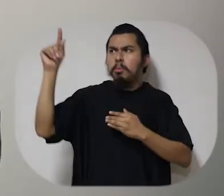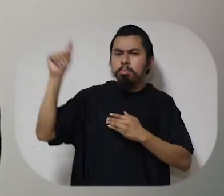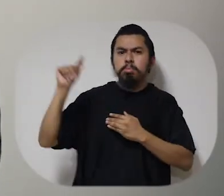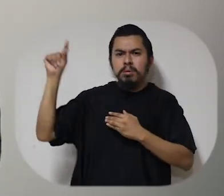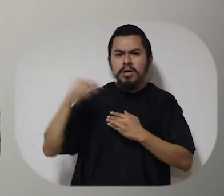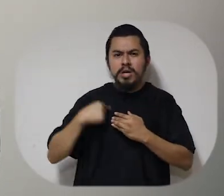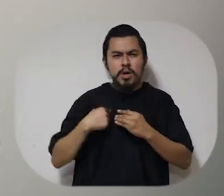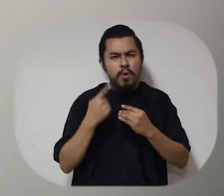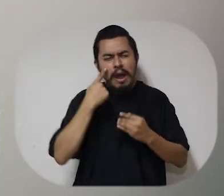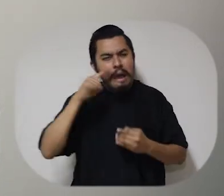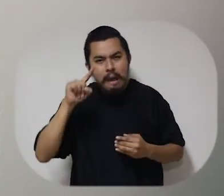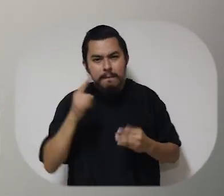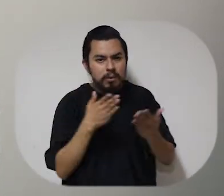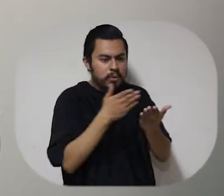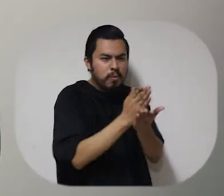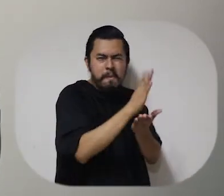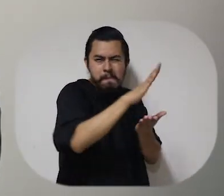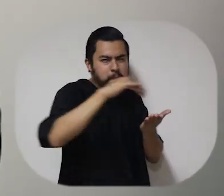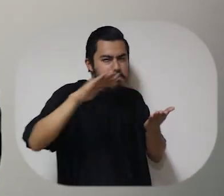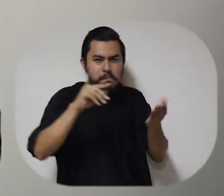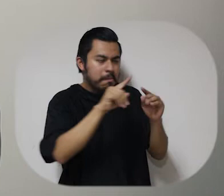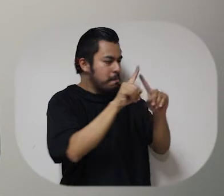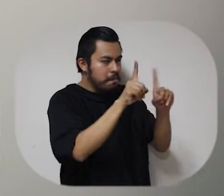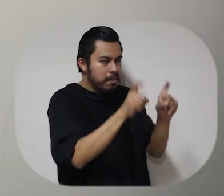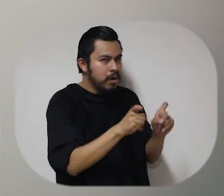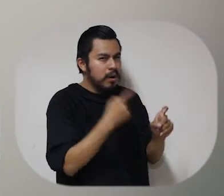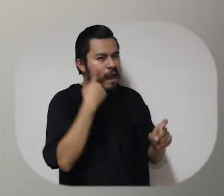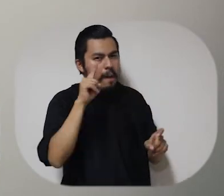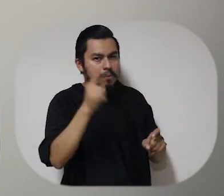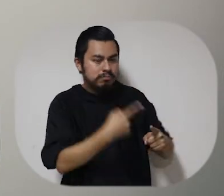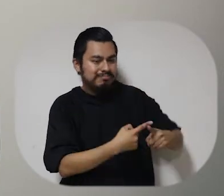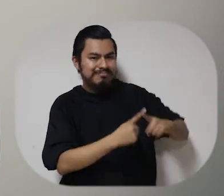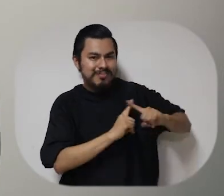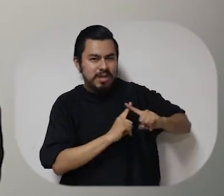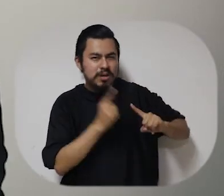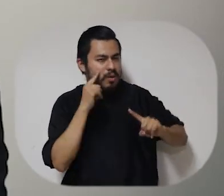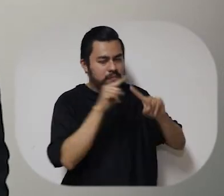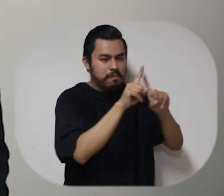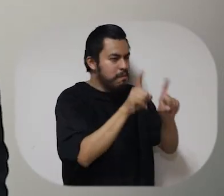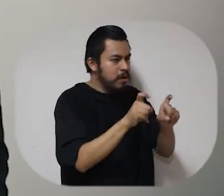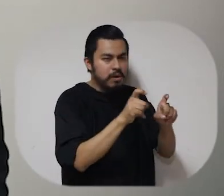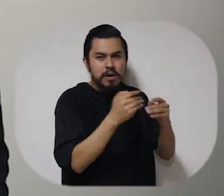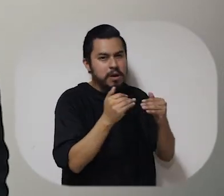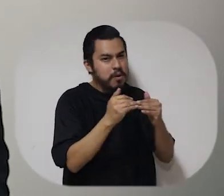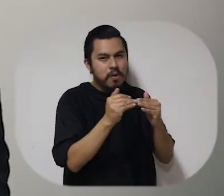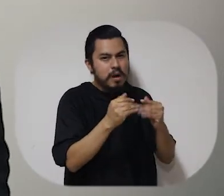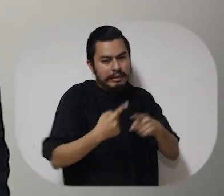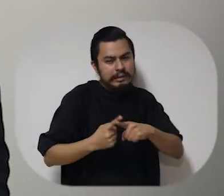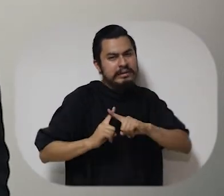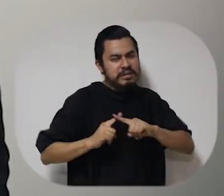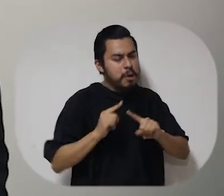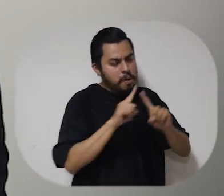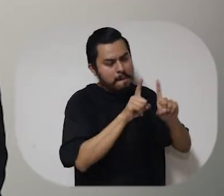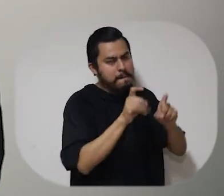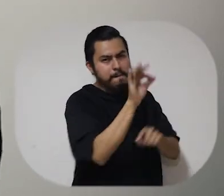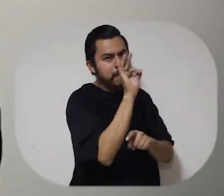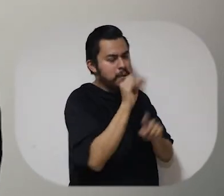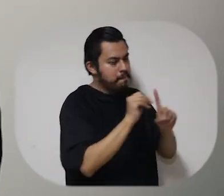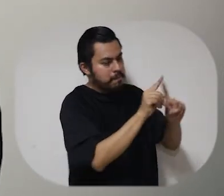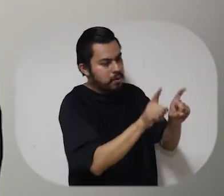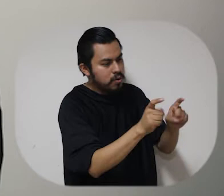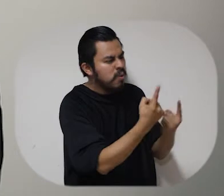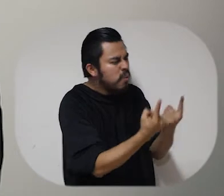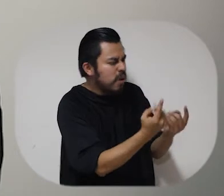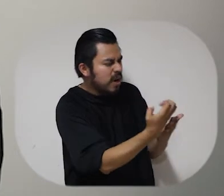cristianos y especialmente a los líderes laicos y los pastores, cuando se les pregunta cuál es el evangelio, se ofenden